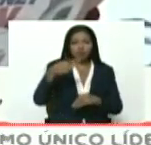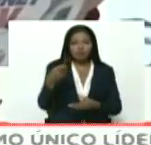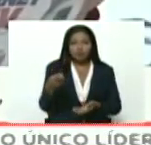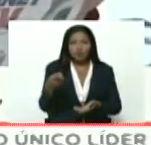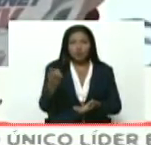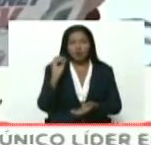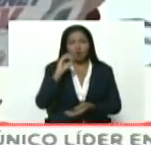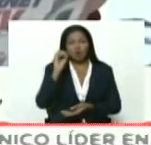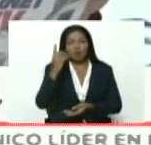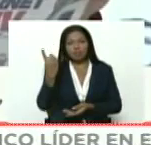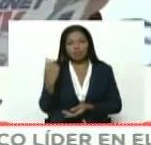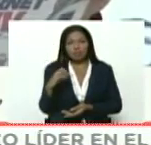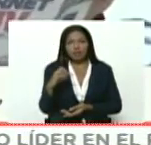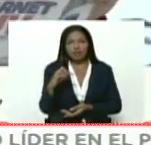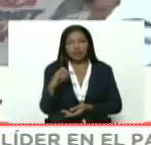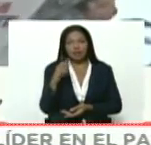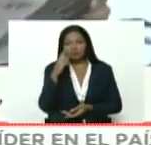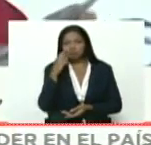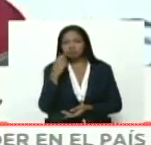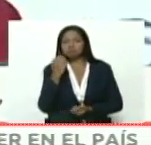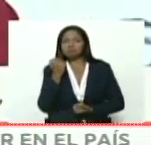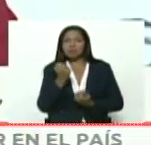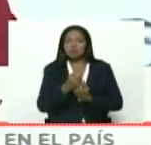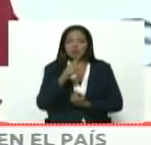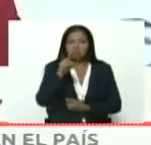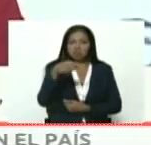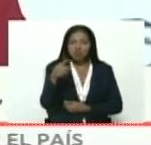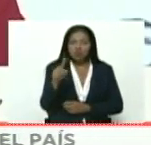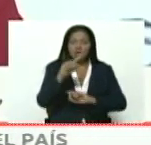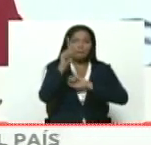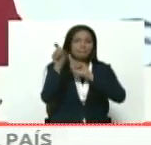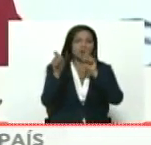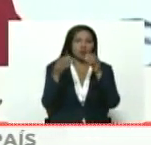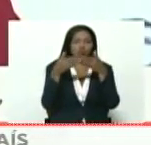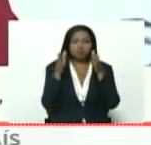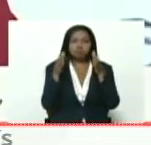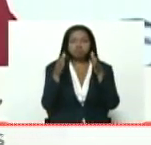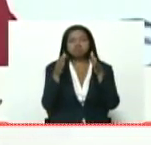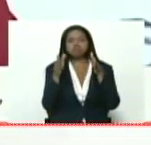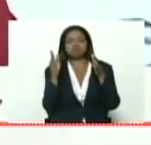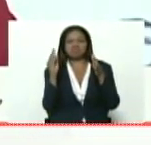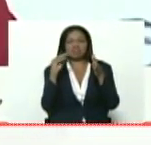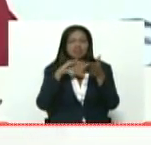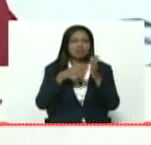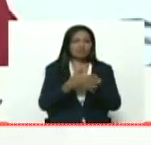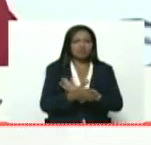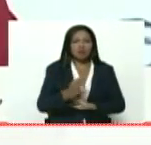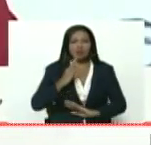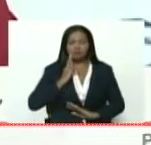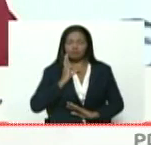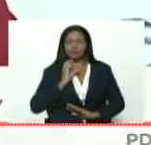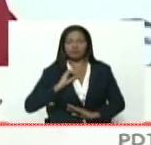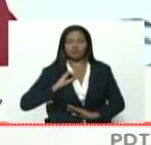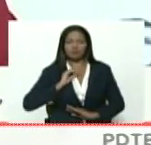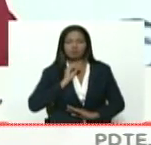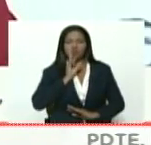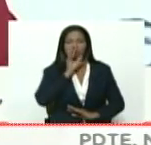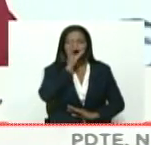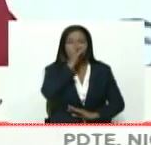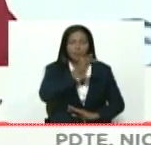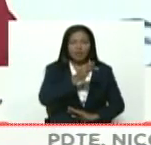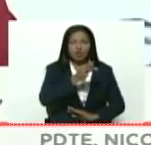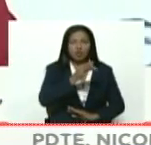o tiene sustento? Dejo la pregunta abierta. ¿Es el coronavirus un arma